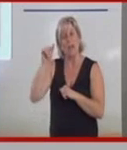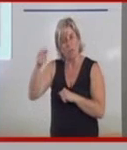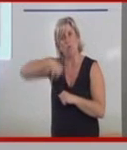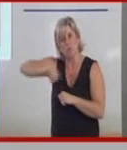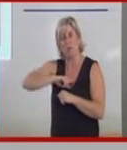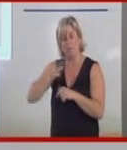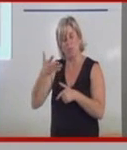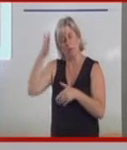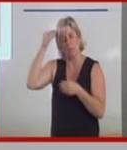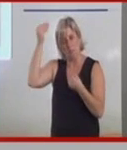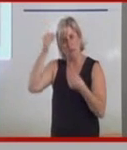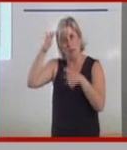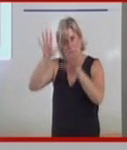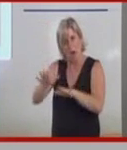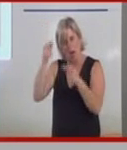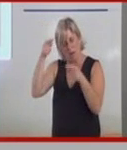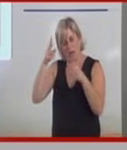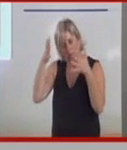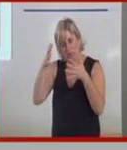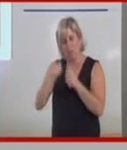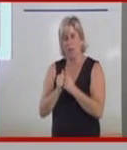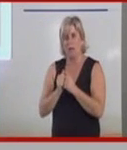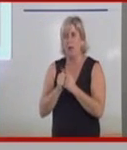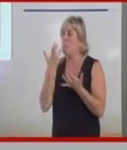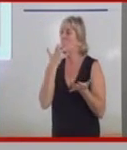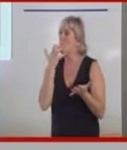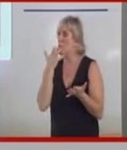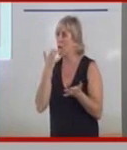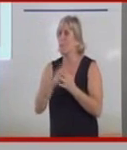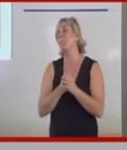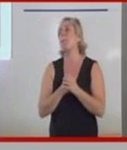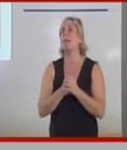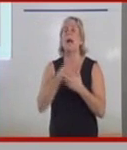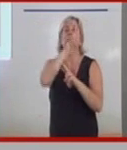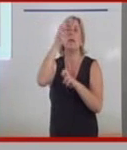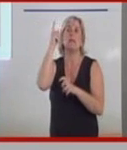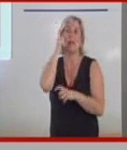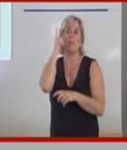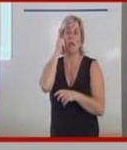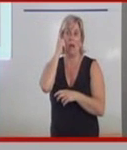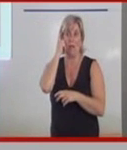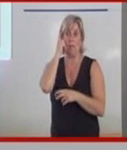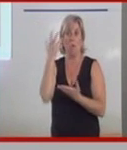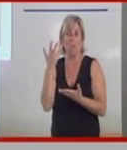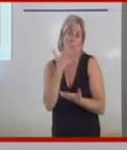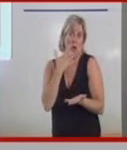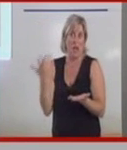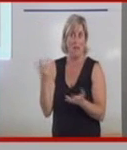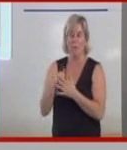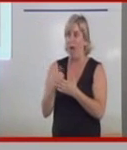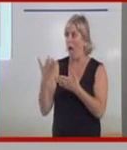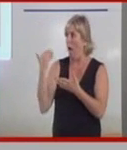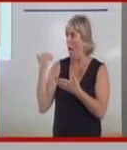tener en cuenta. Os voy a poner un ejemplo y es el de la telefonía móvil, precisamente. Hace unos